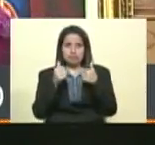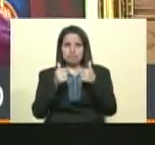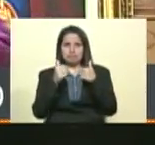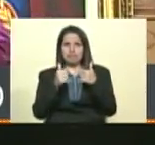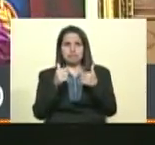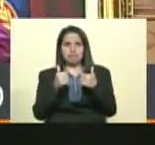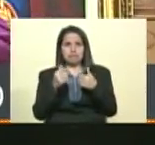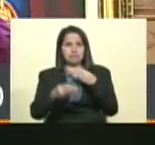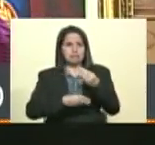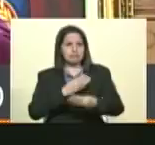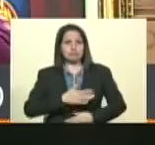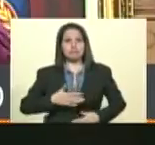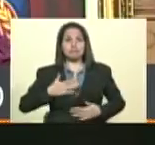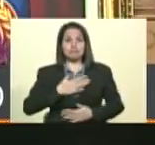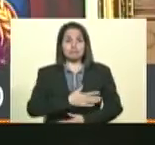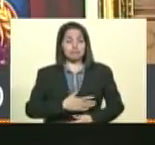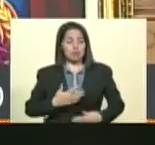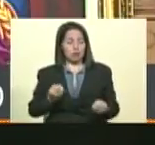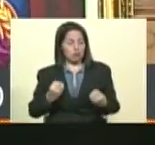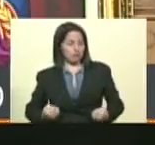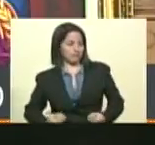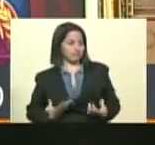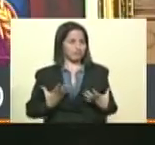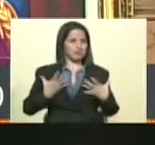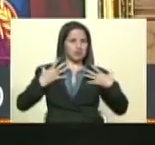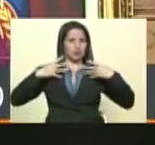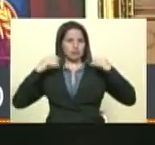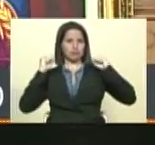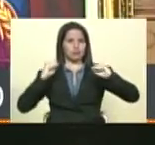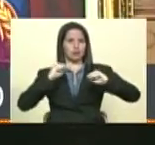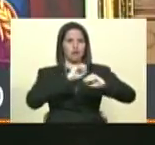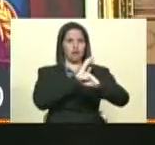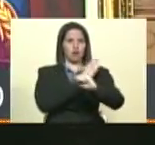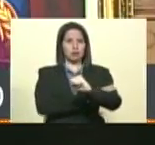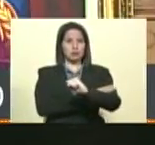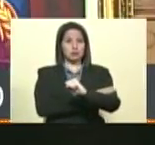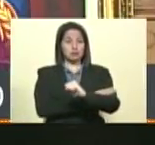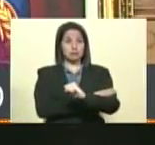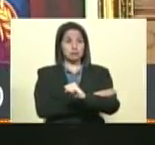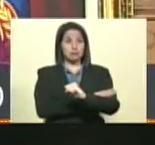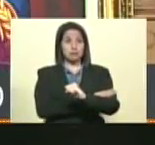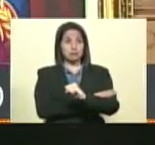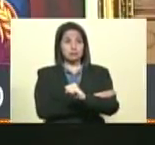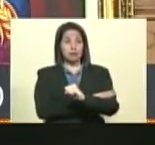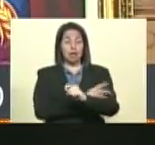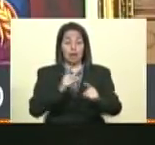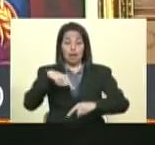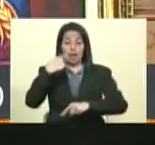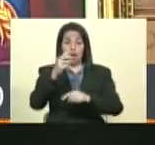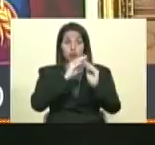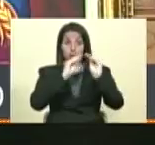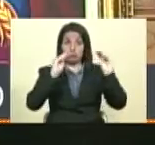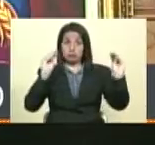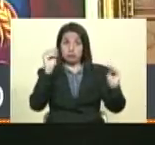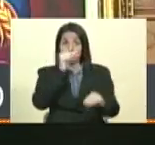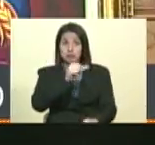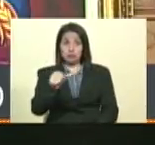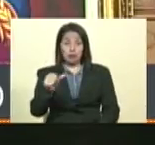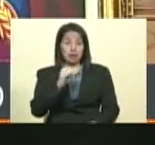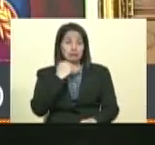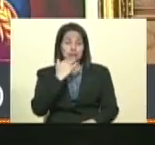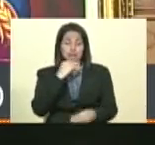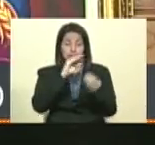para seguir llenando nuestra energía y la fuerza. Y la próxima semana, anuncio, hay unos detallitos que ya se